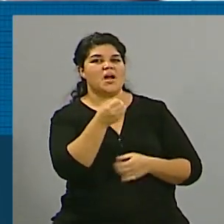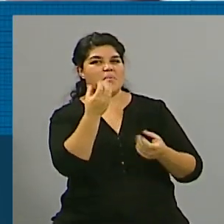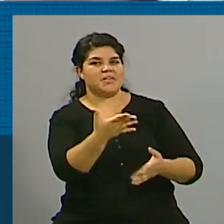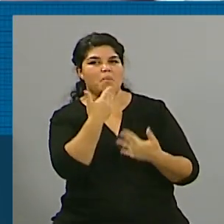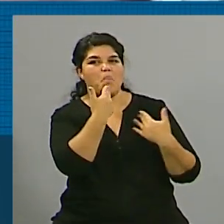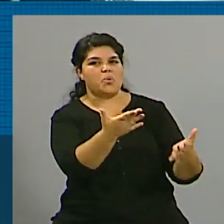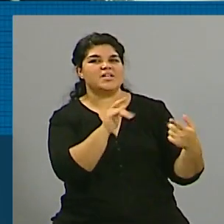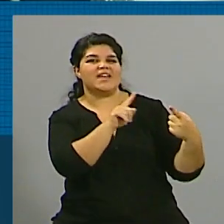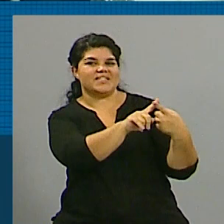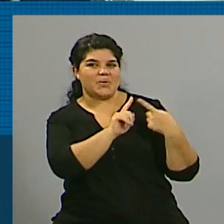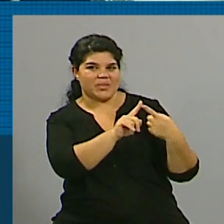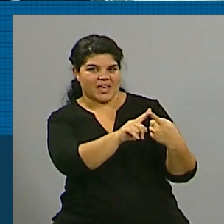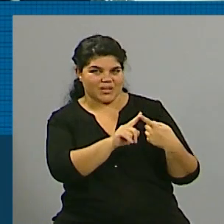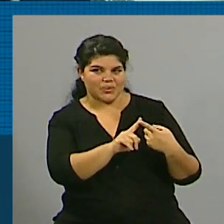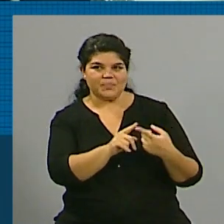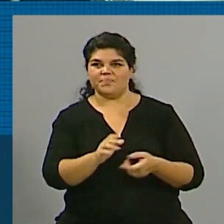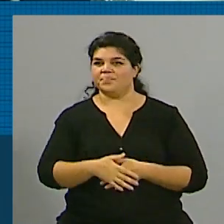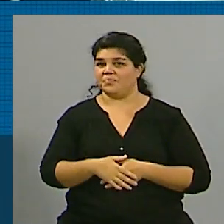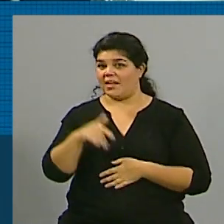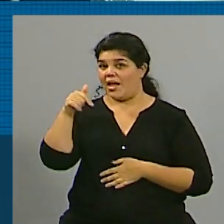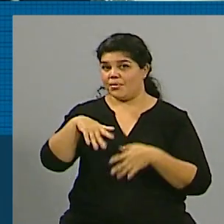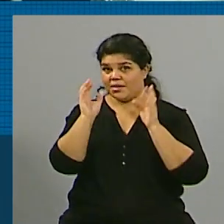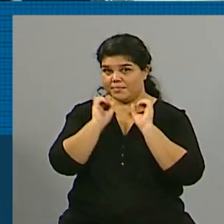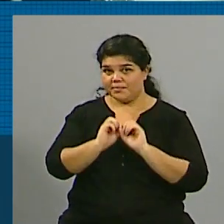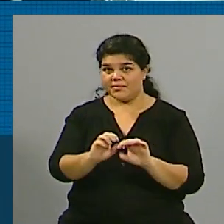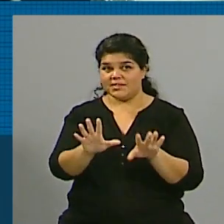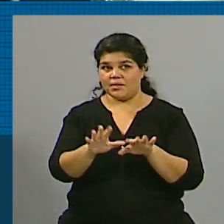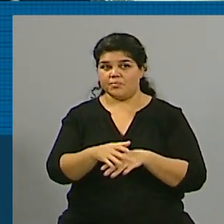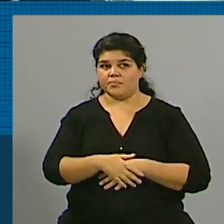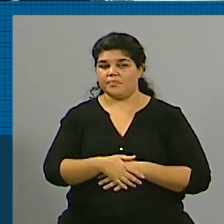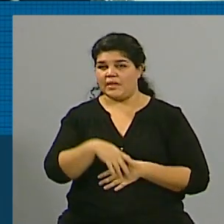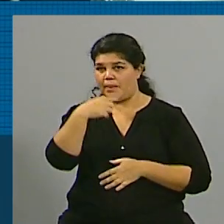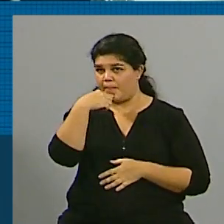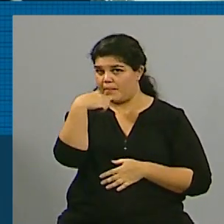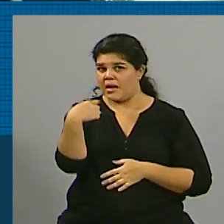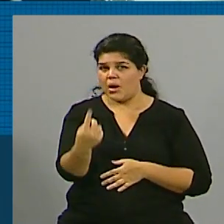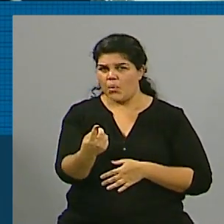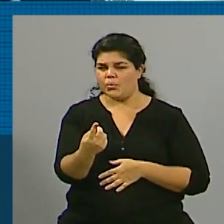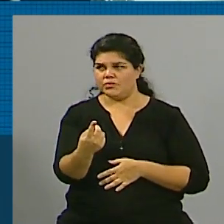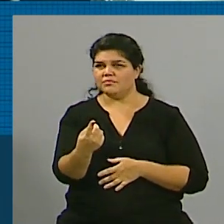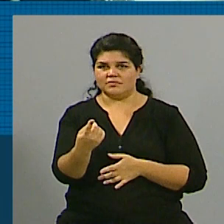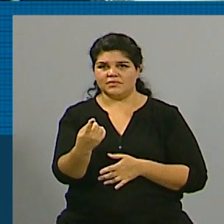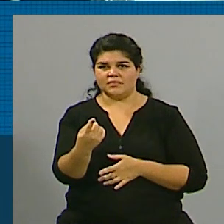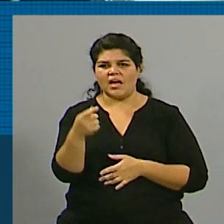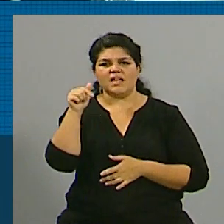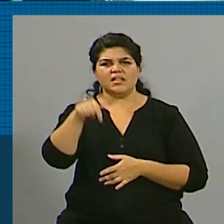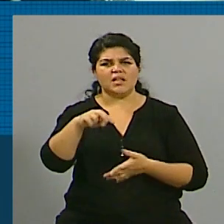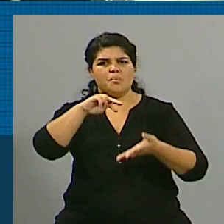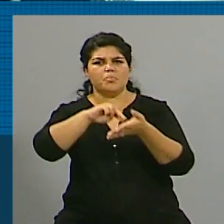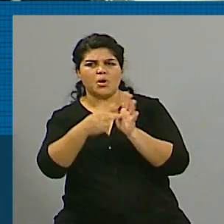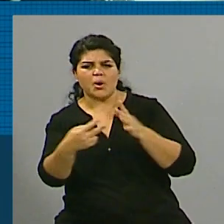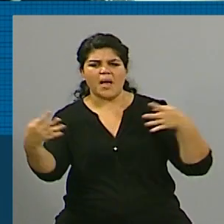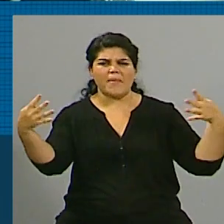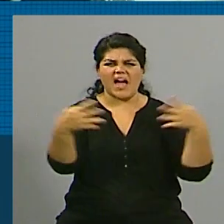contacto. Bueno, empecemos por esto que sin duda es la pregunta que nos hacemos. ¿Cuál es la verdadera dimensión que tiene este